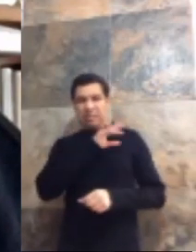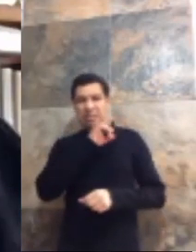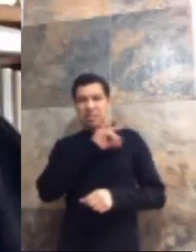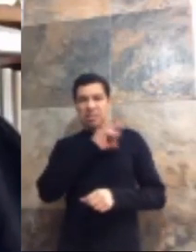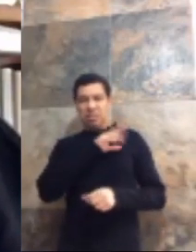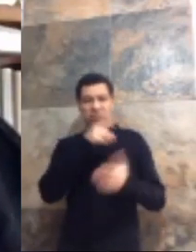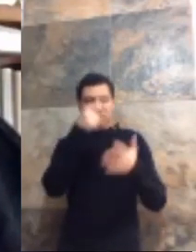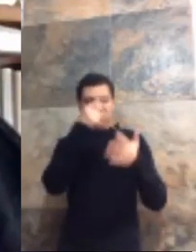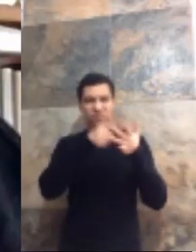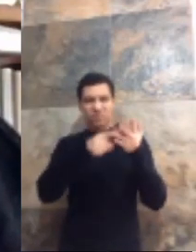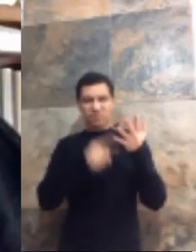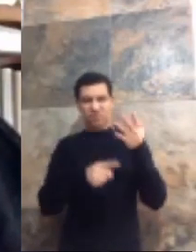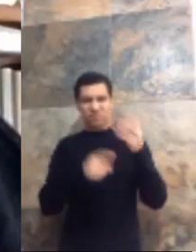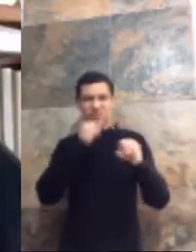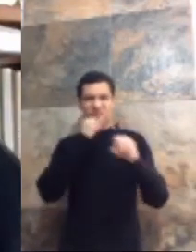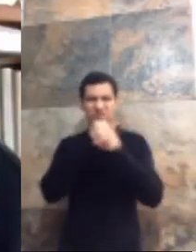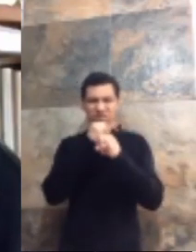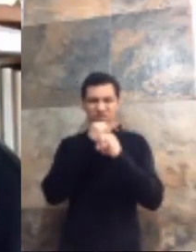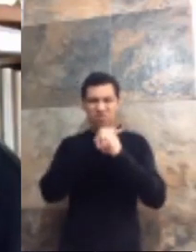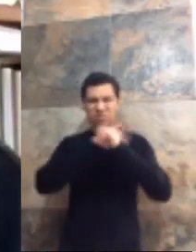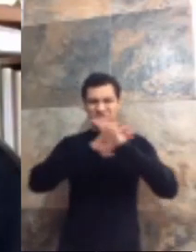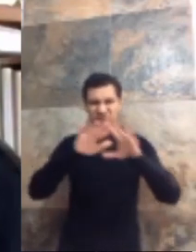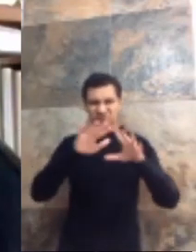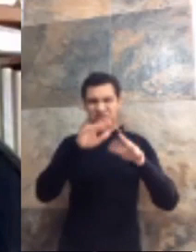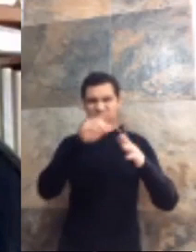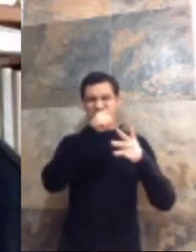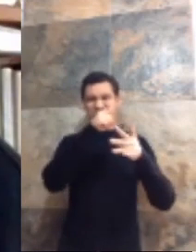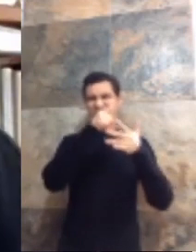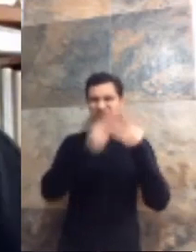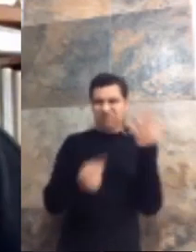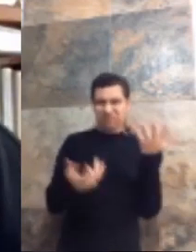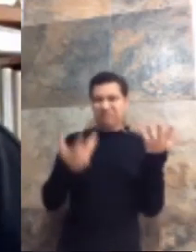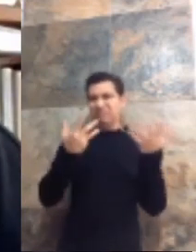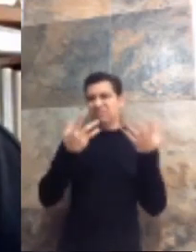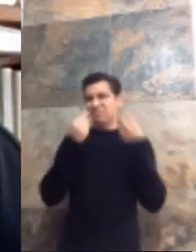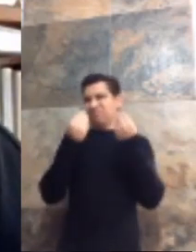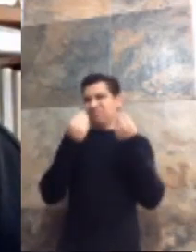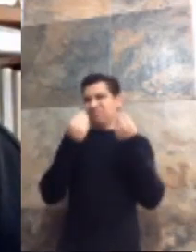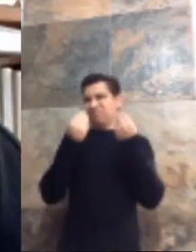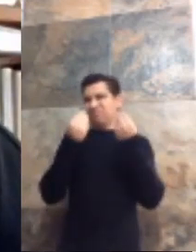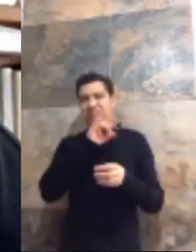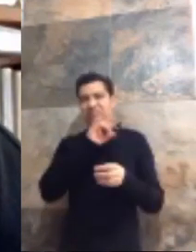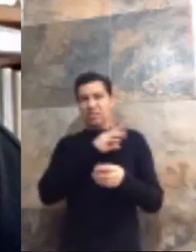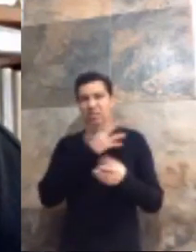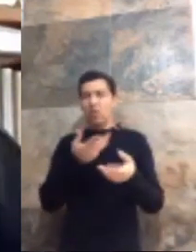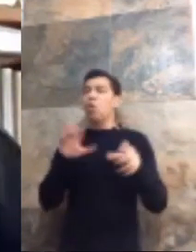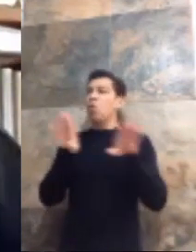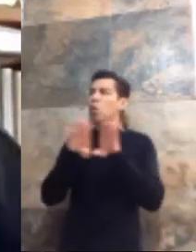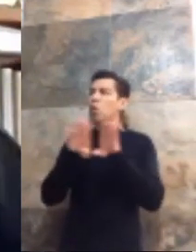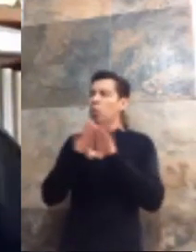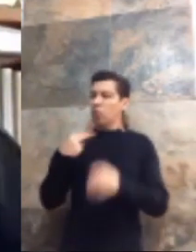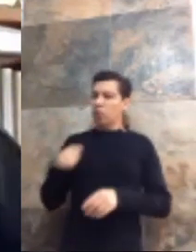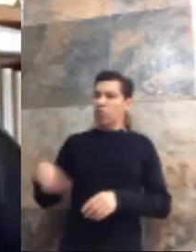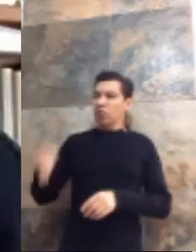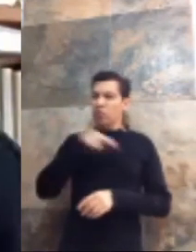una construcción social a partir de la información que vamos recibiendo. Entonces, surgieron